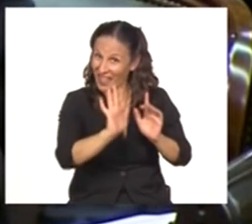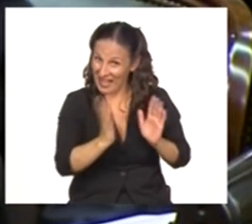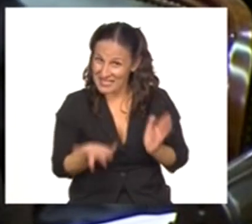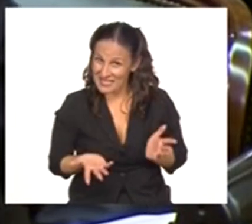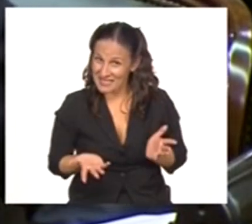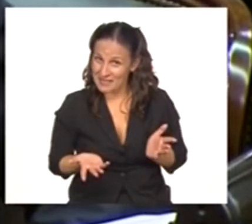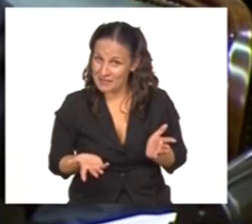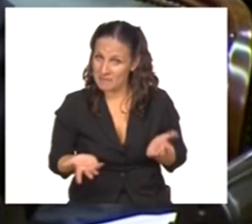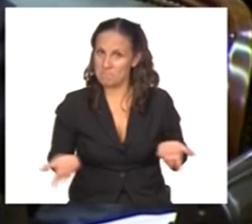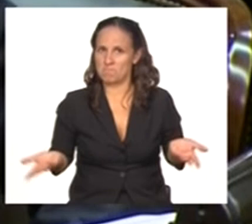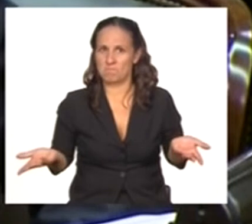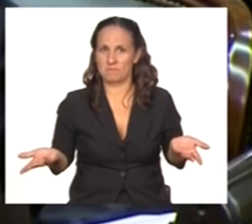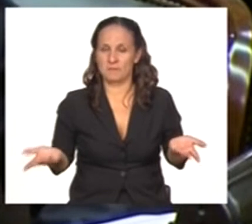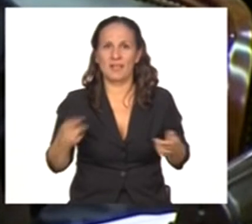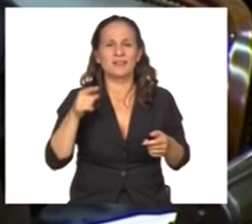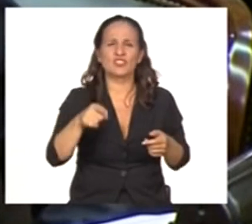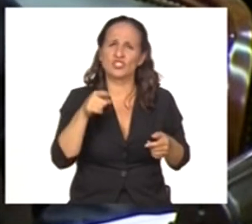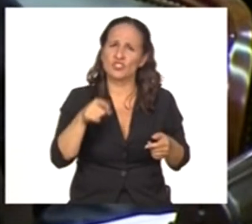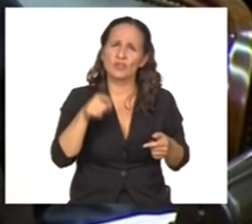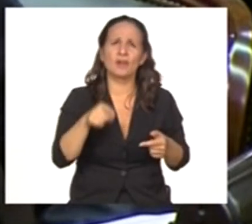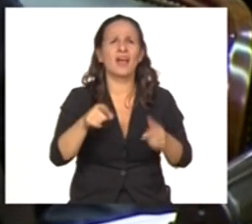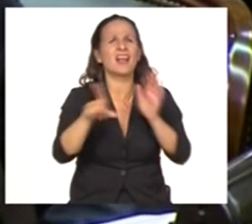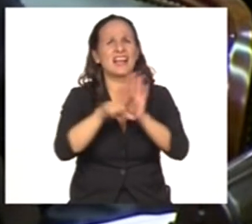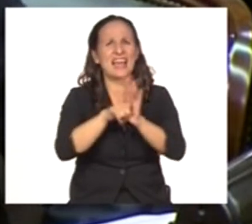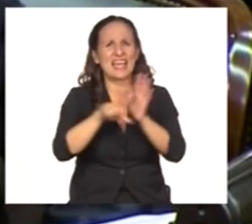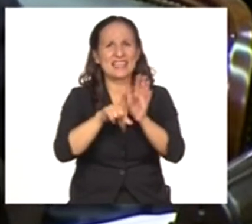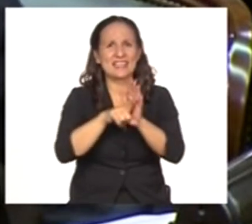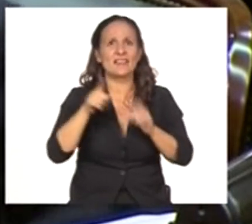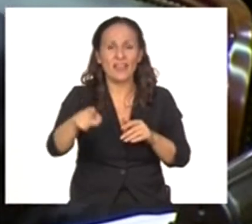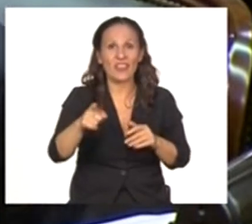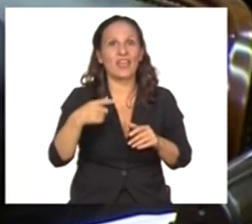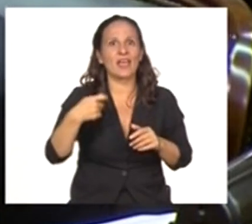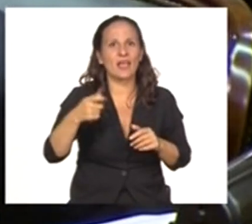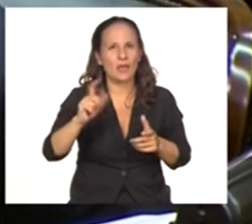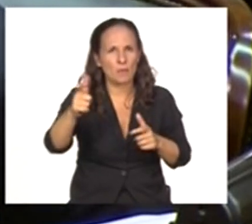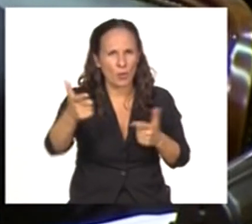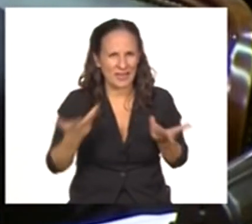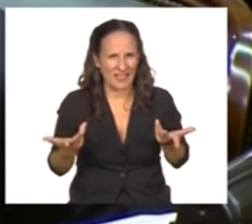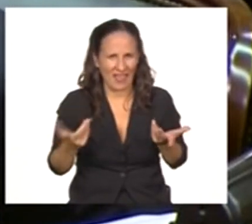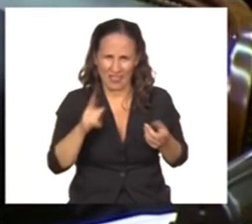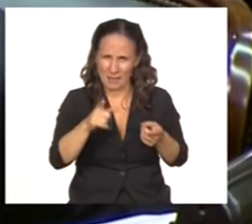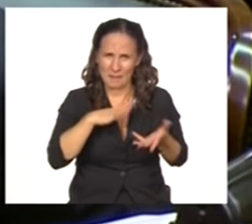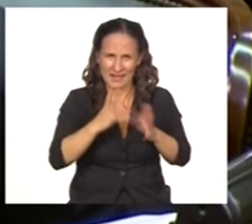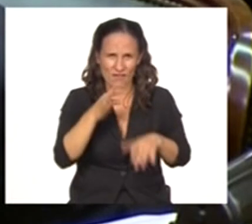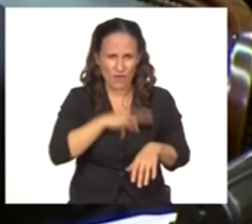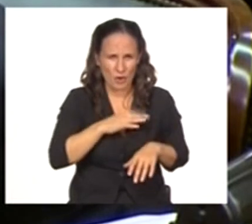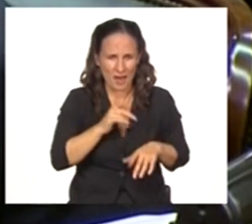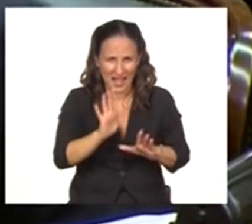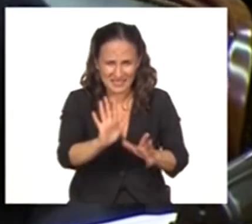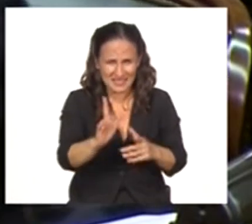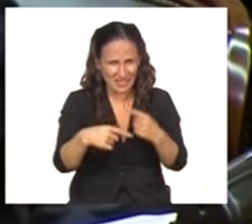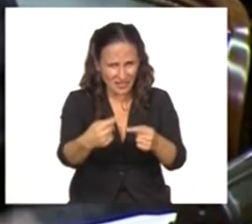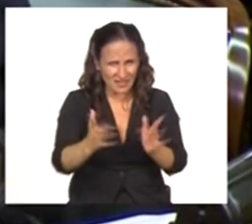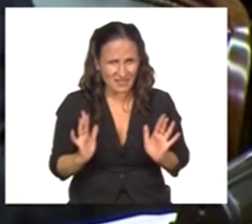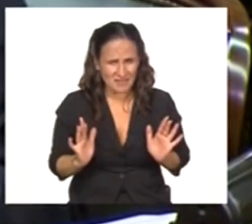Y la verdad que no estamos en condiciones en la Argentina de tener una ley de movilidad jubilatoria que congele en términos reales el haber jubilatorio. Y me